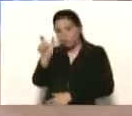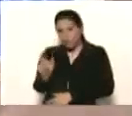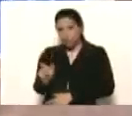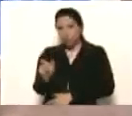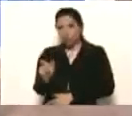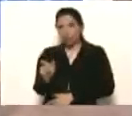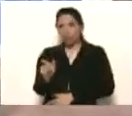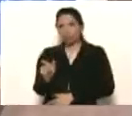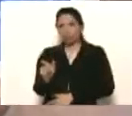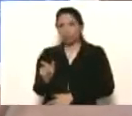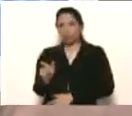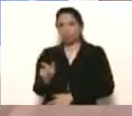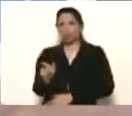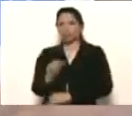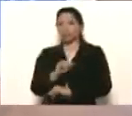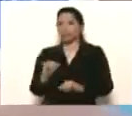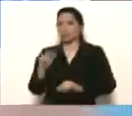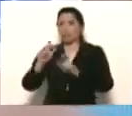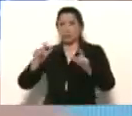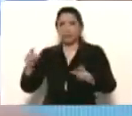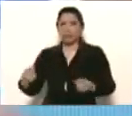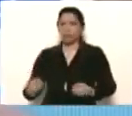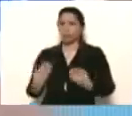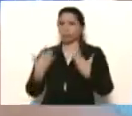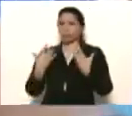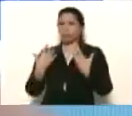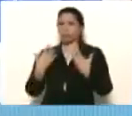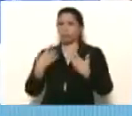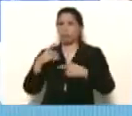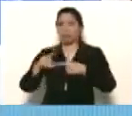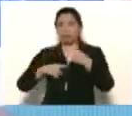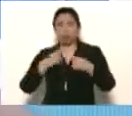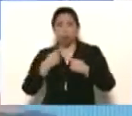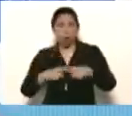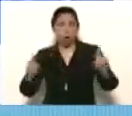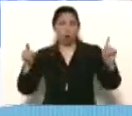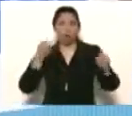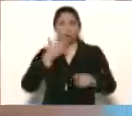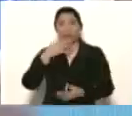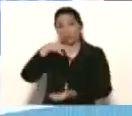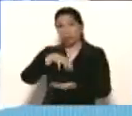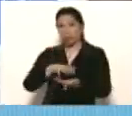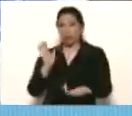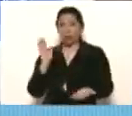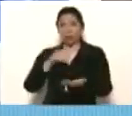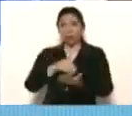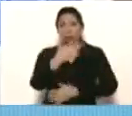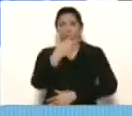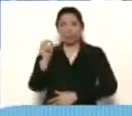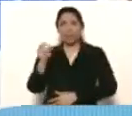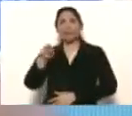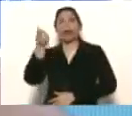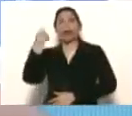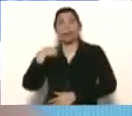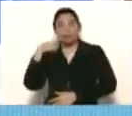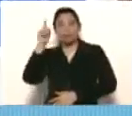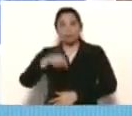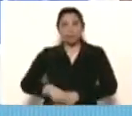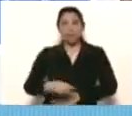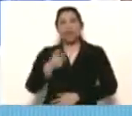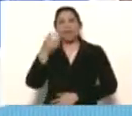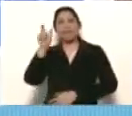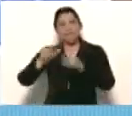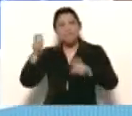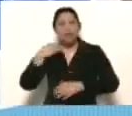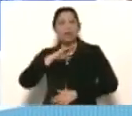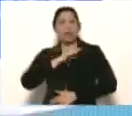de casos activos luego están los focos que se presentaron al estado aragua con 30 y el tuvimos un caso del estado aragua distrito